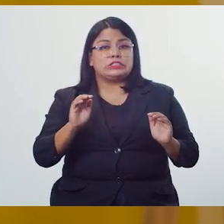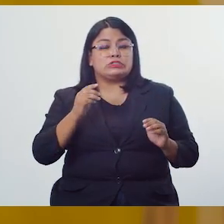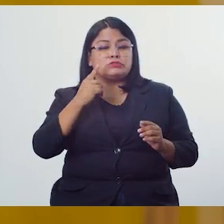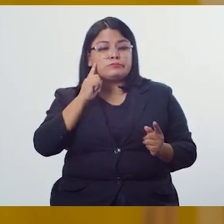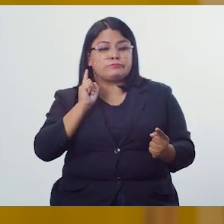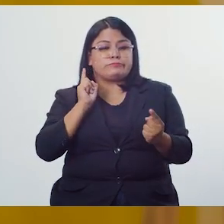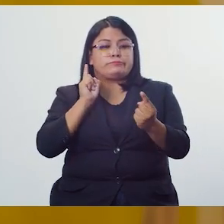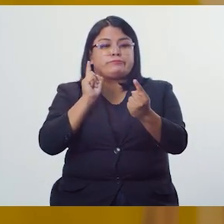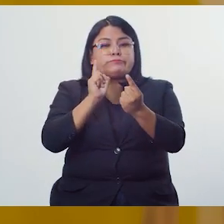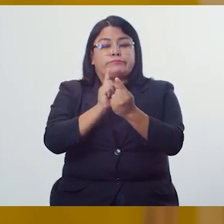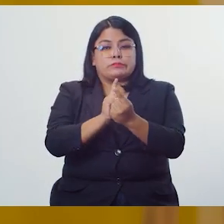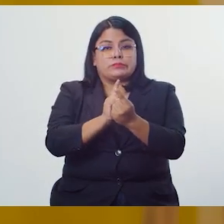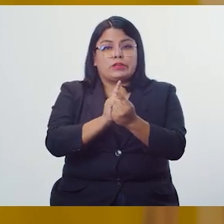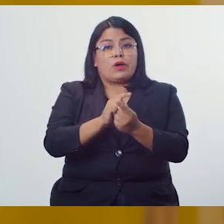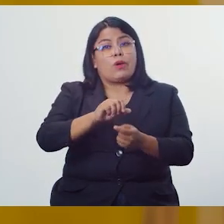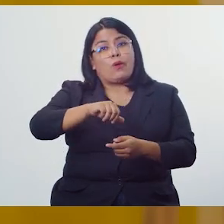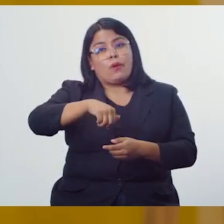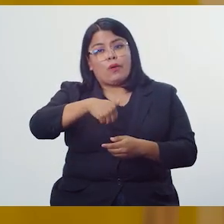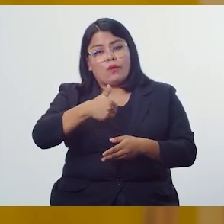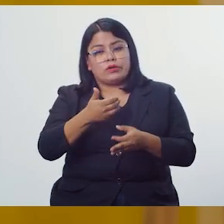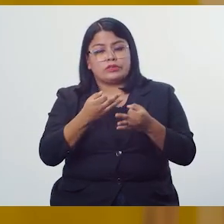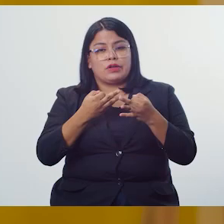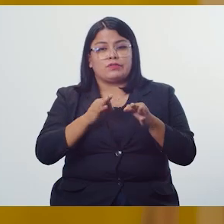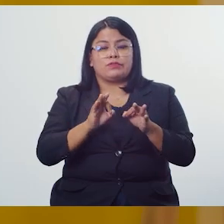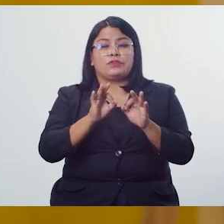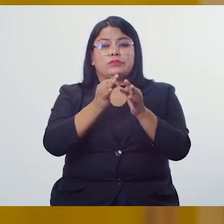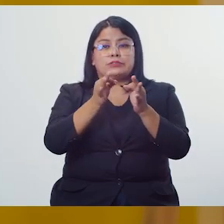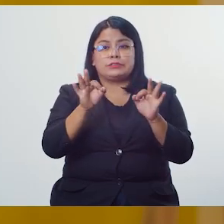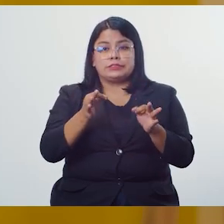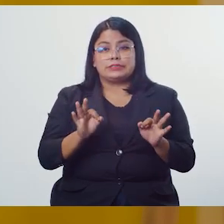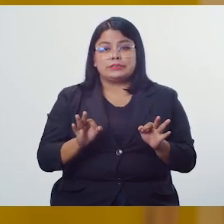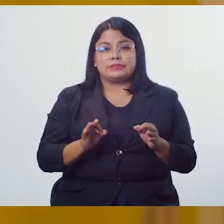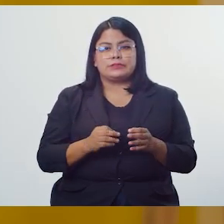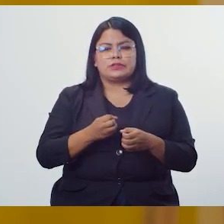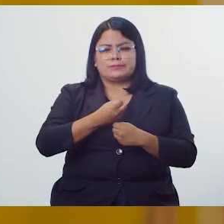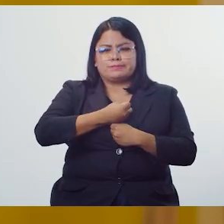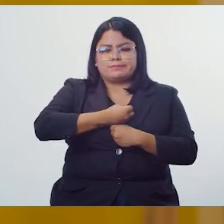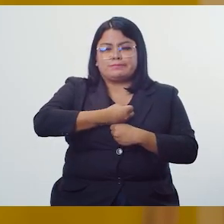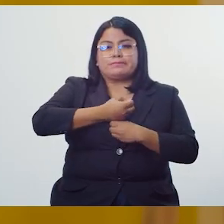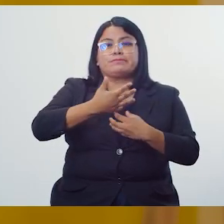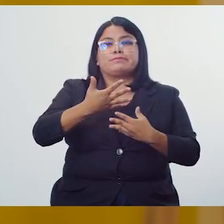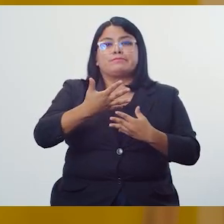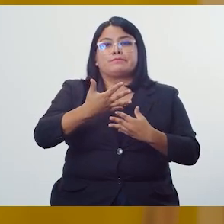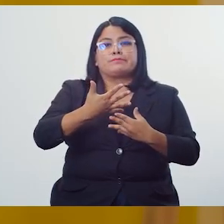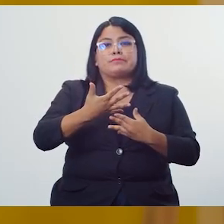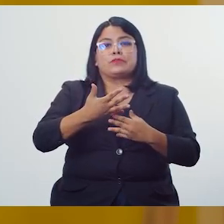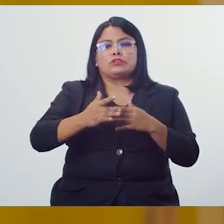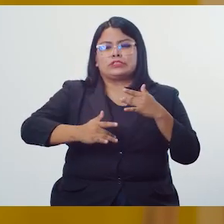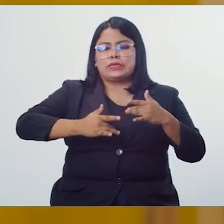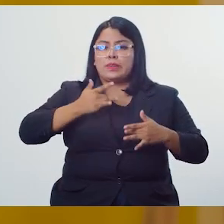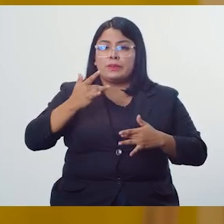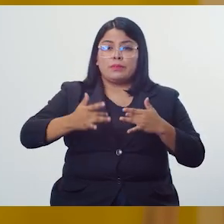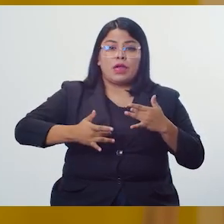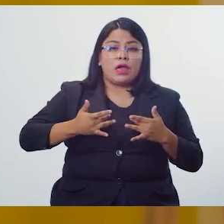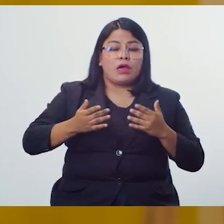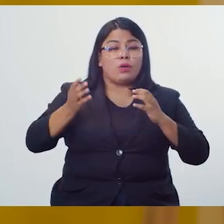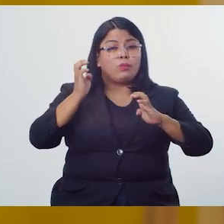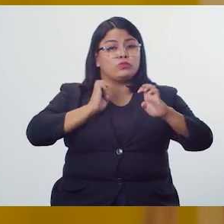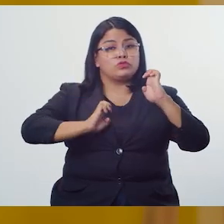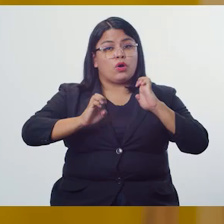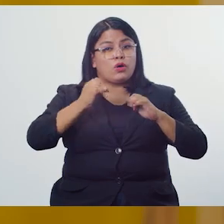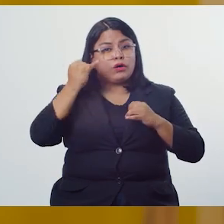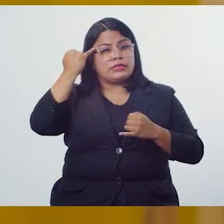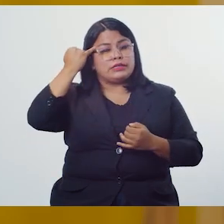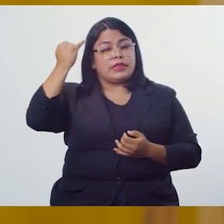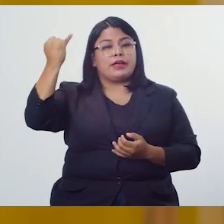se acercan a esas otras tipologías textuales y cómo expresan sus sentimientos,